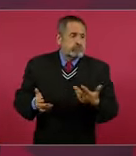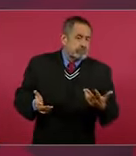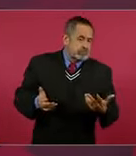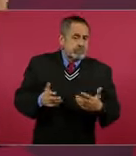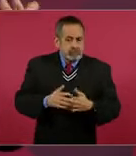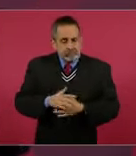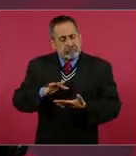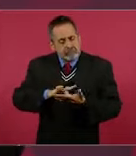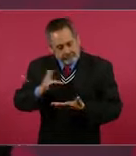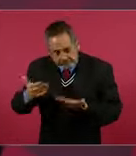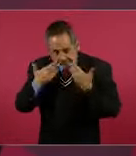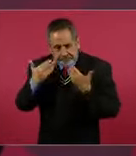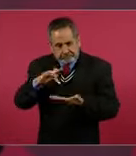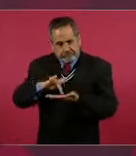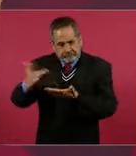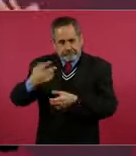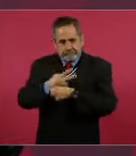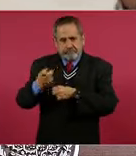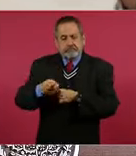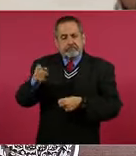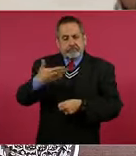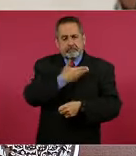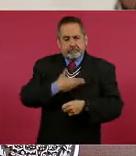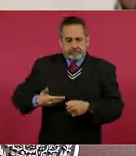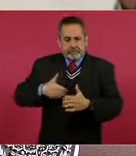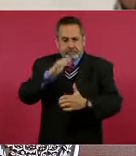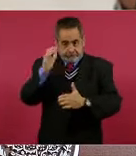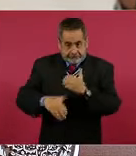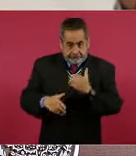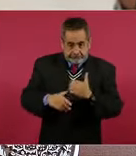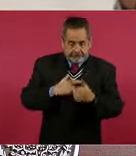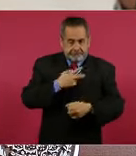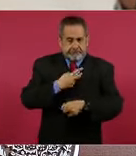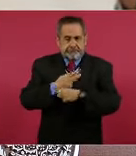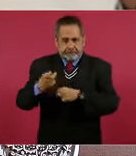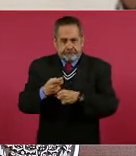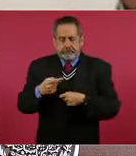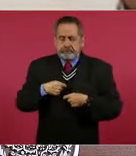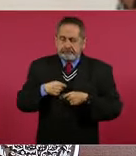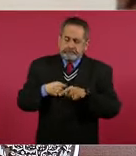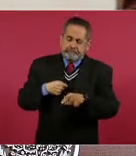y yo le agradezco mucho al presidente saliente y a Matei